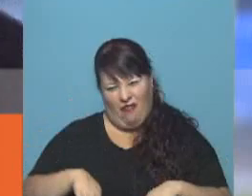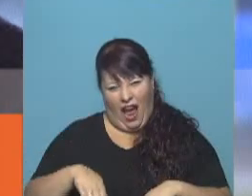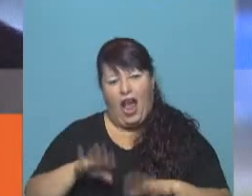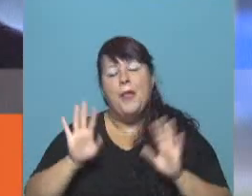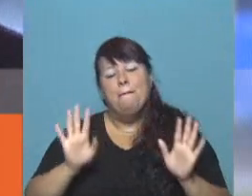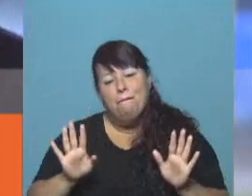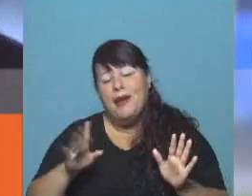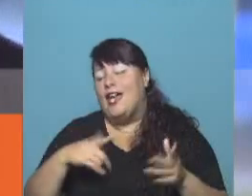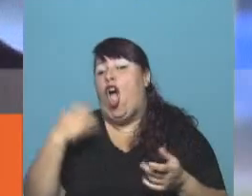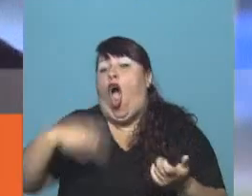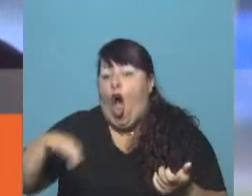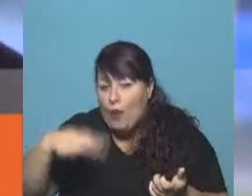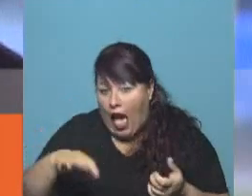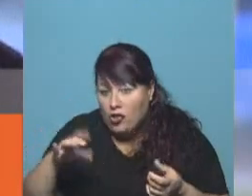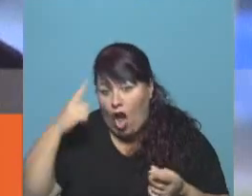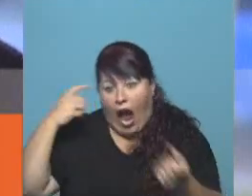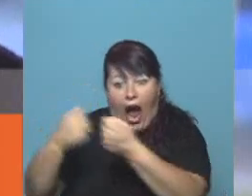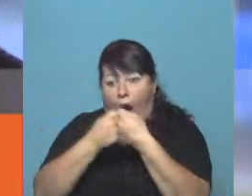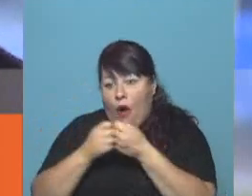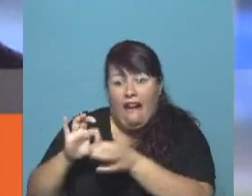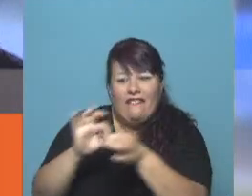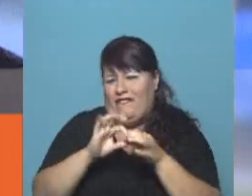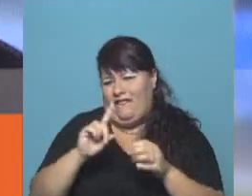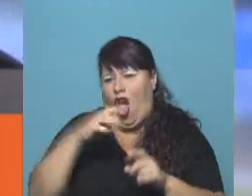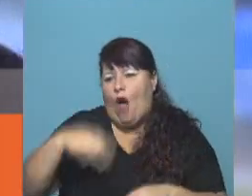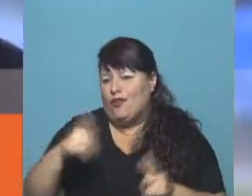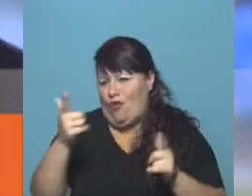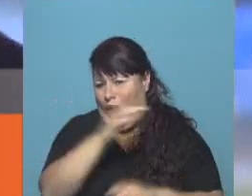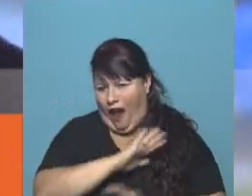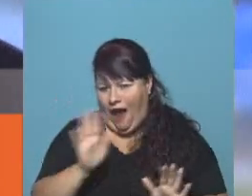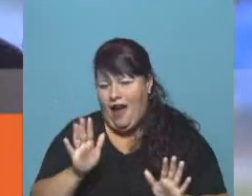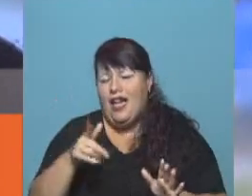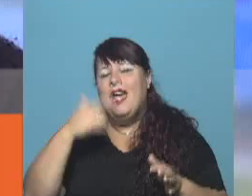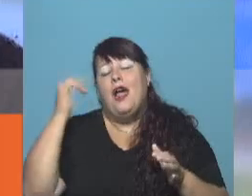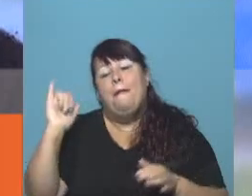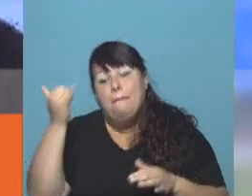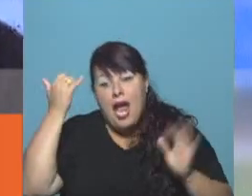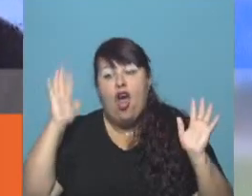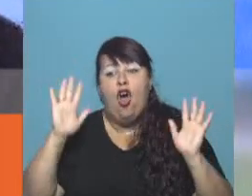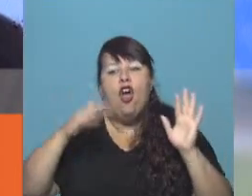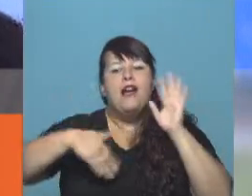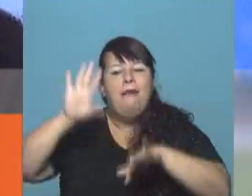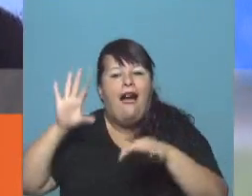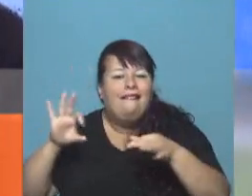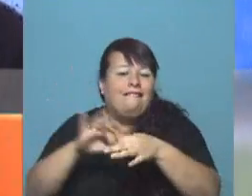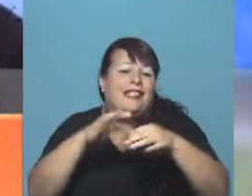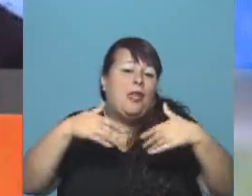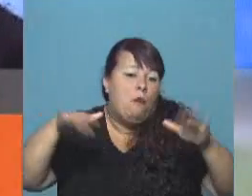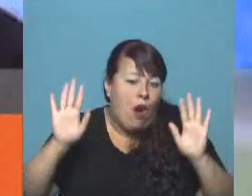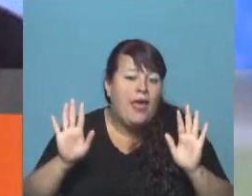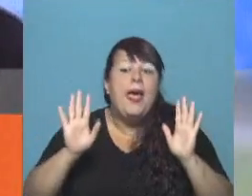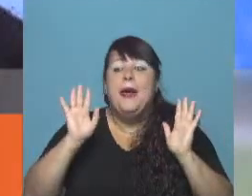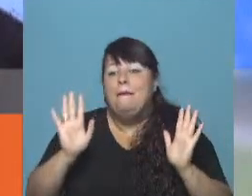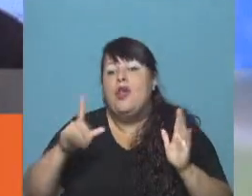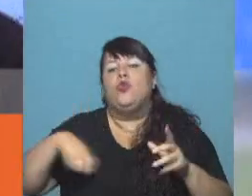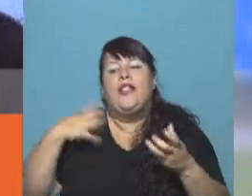pero nadie puede obligar, la unidad no puede ser obligatoria. Lo ideal sería la mayor unidad posible, pero es